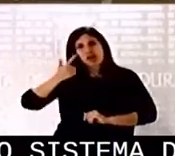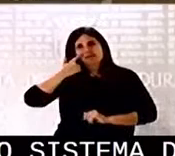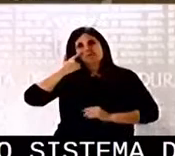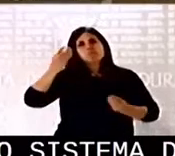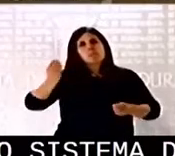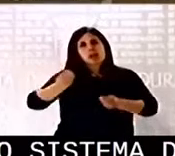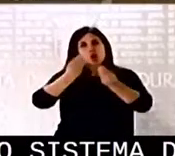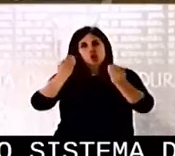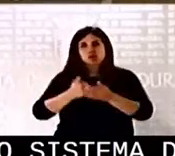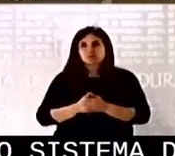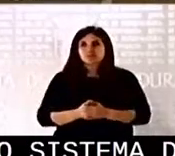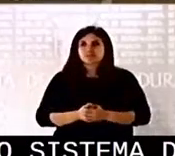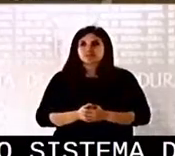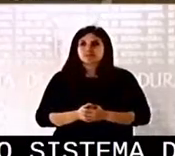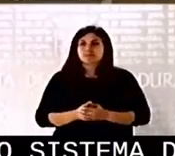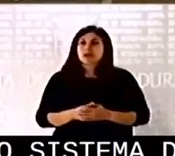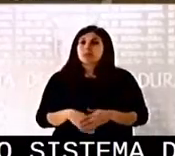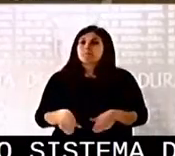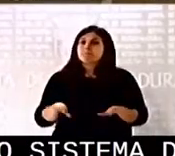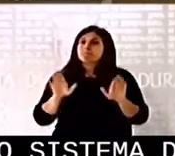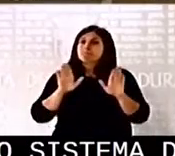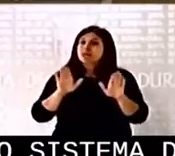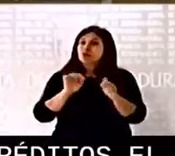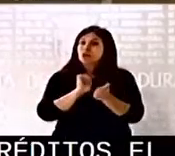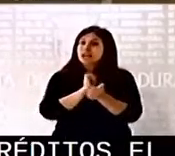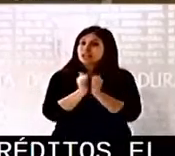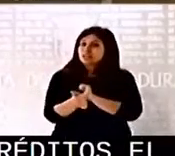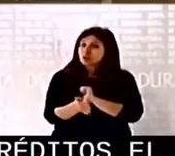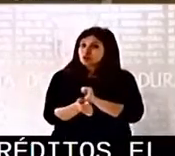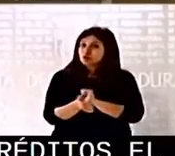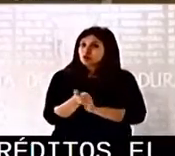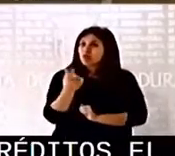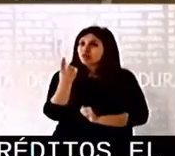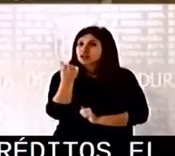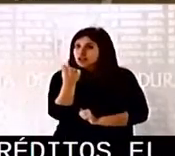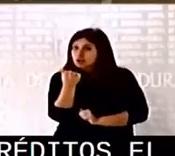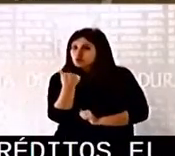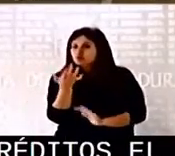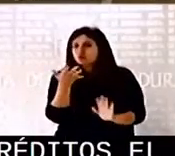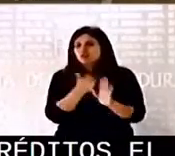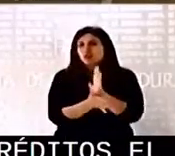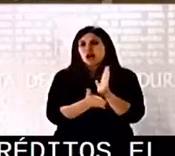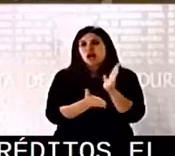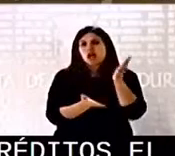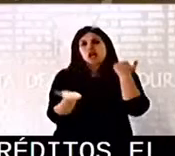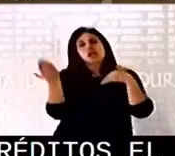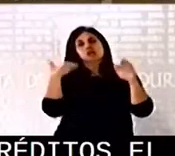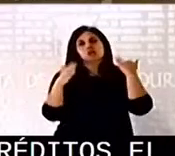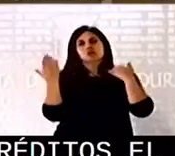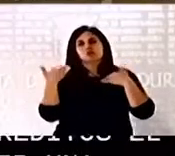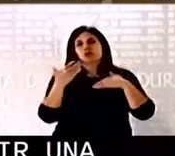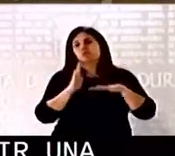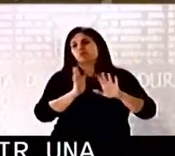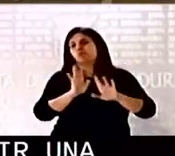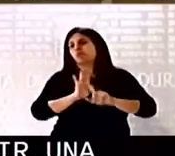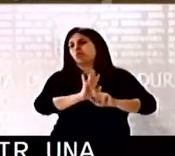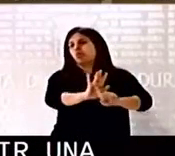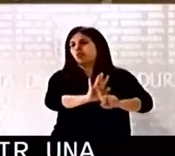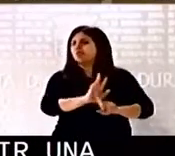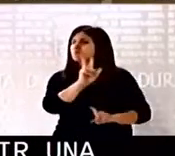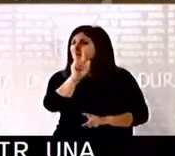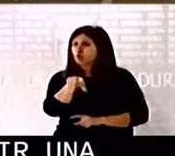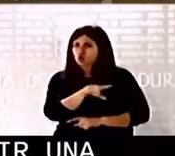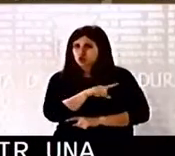Pero los créditos, el dinero, no puede ser la excusa para eludir una responsabilidad que forma